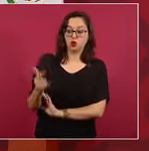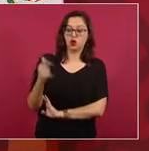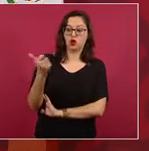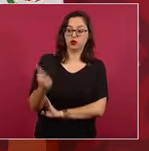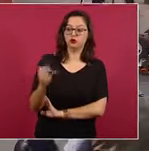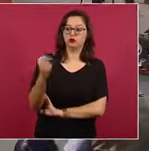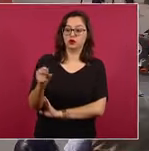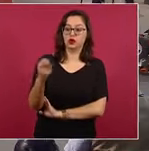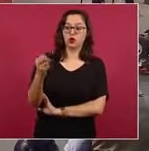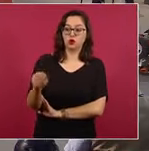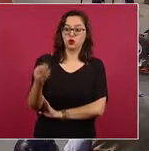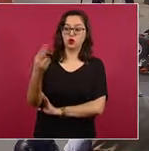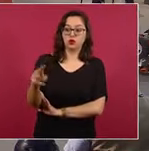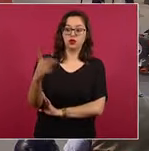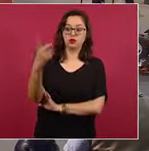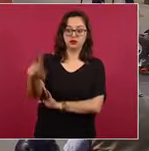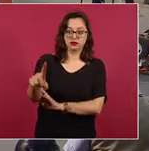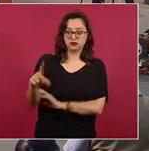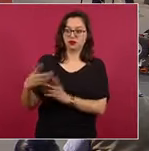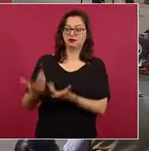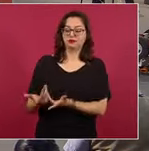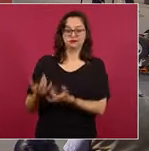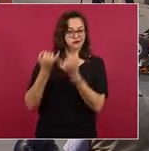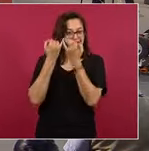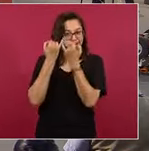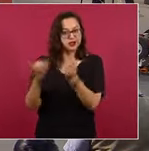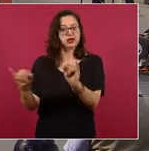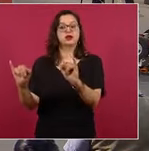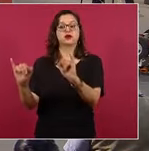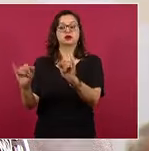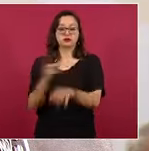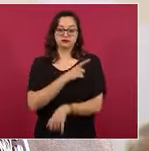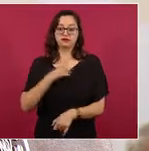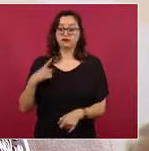entregando, porque vamos a inaugurar en diciembre